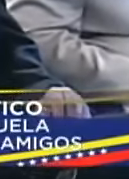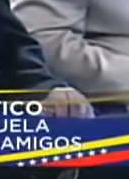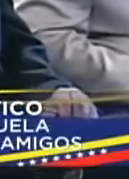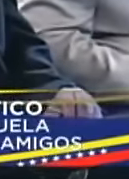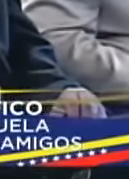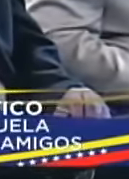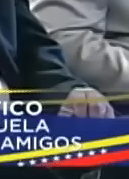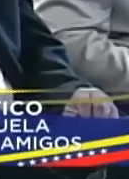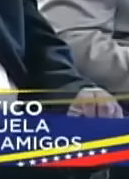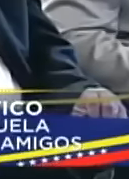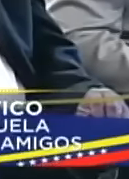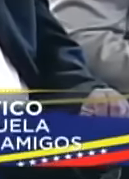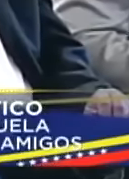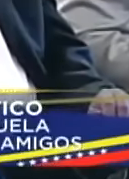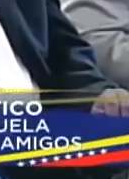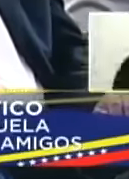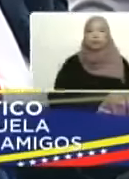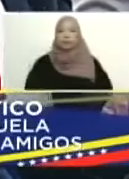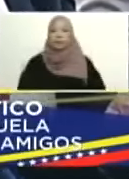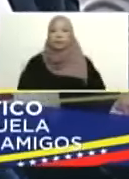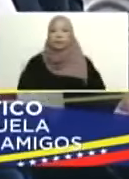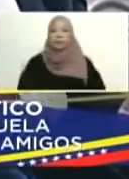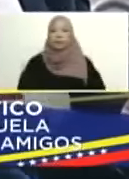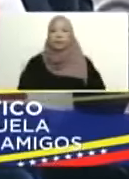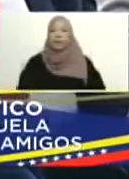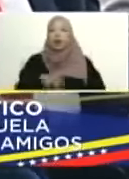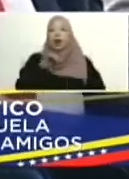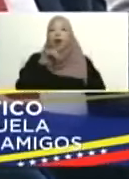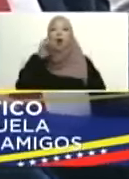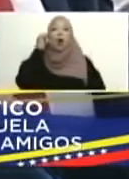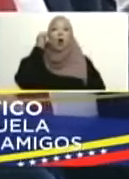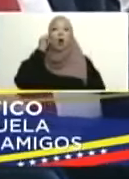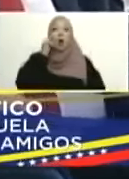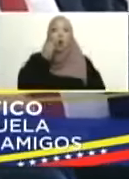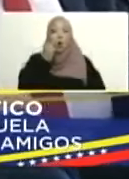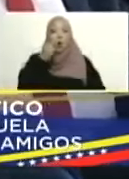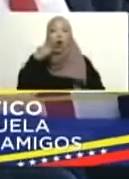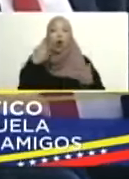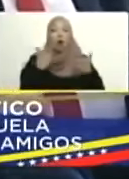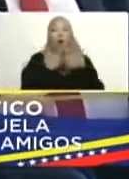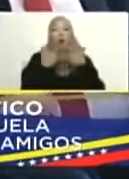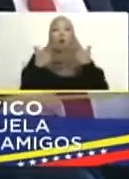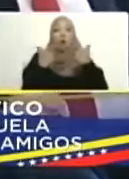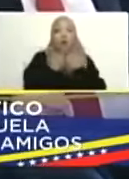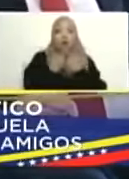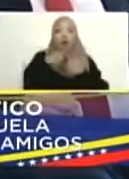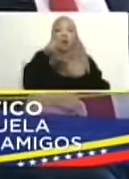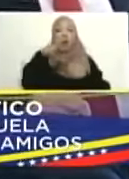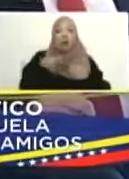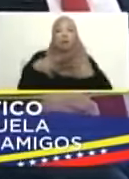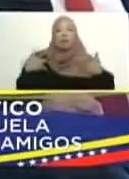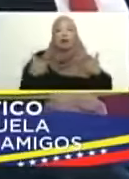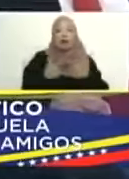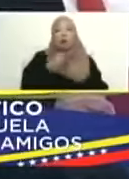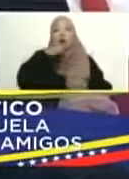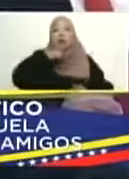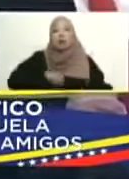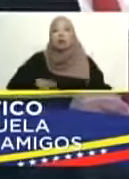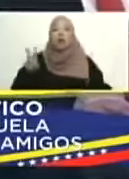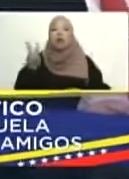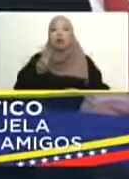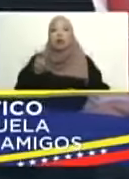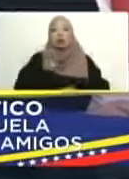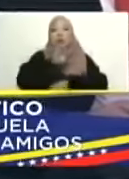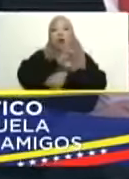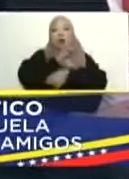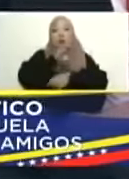de Sucre se da la campaña del sur. Bomboná, Pichincha, hace 200